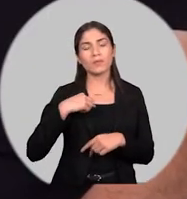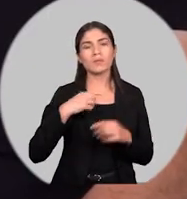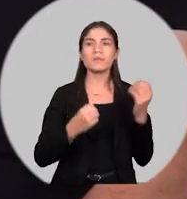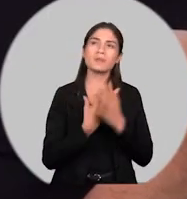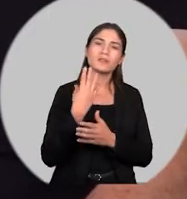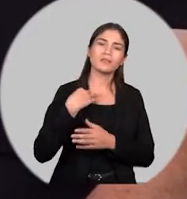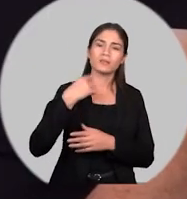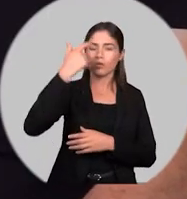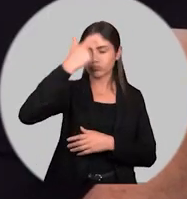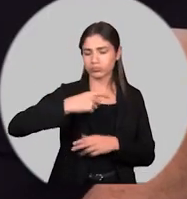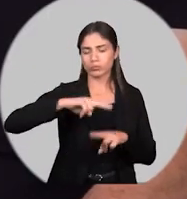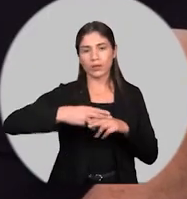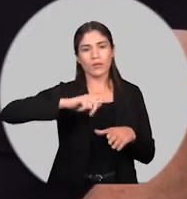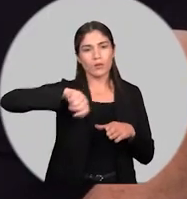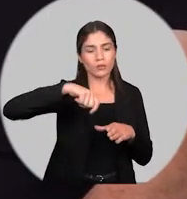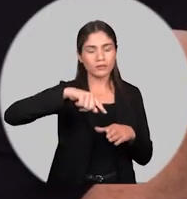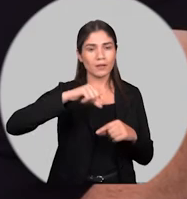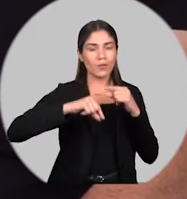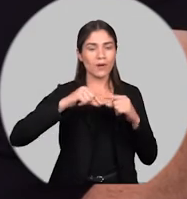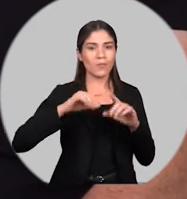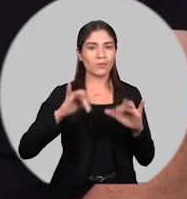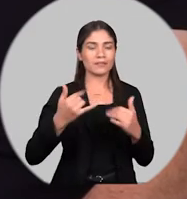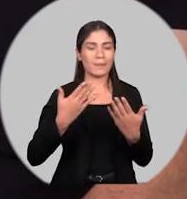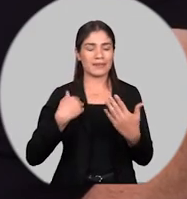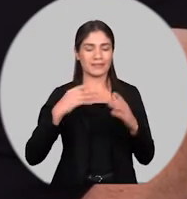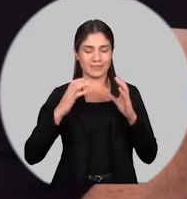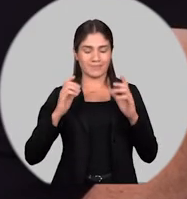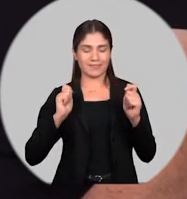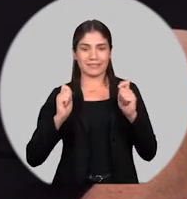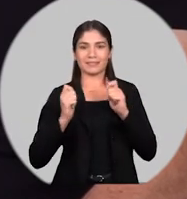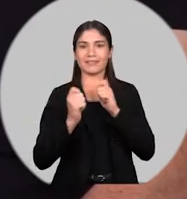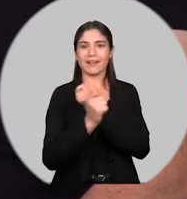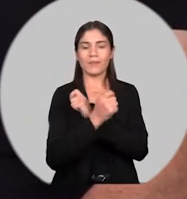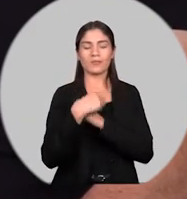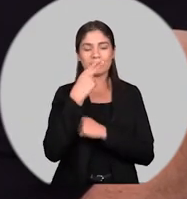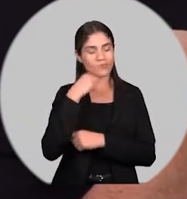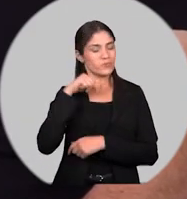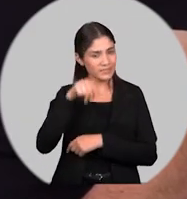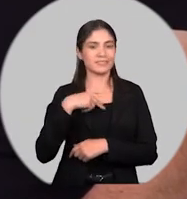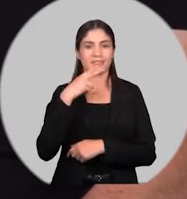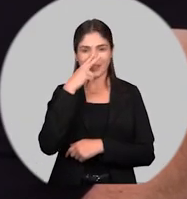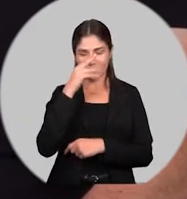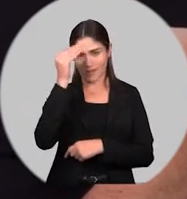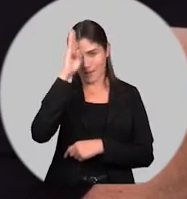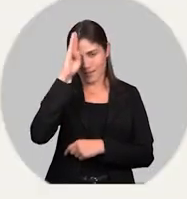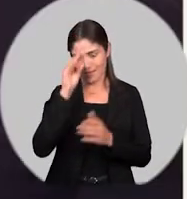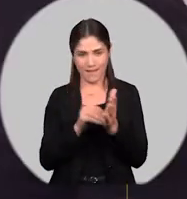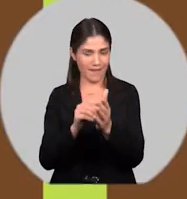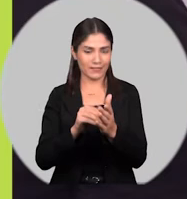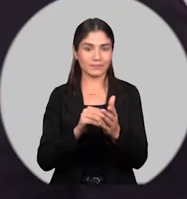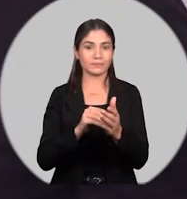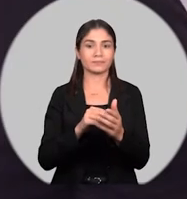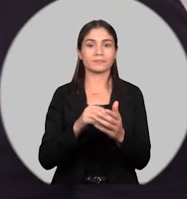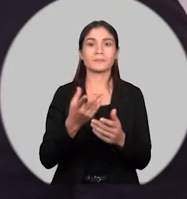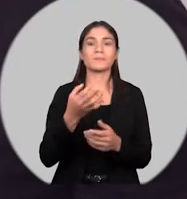vez a volver a cocinar y fue totalmente distinto, o sea, fue como que descubrí que ese era mi lugar. Todo lo